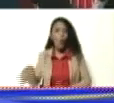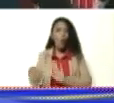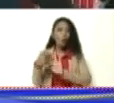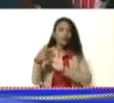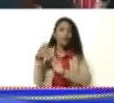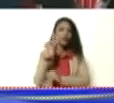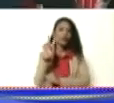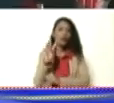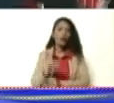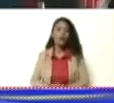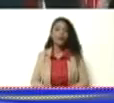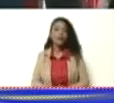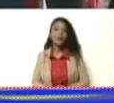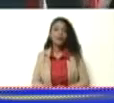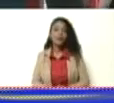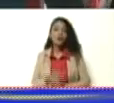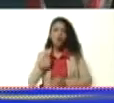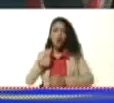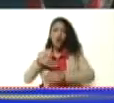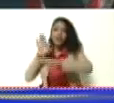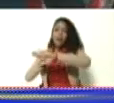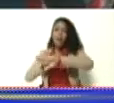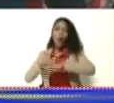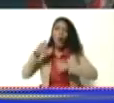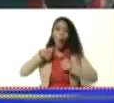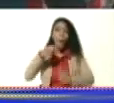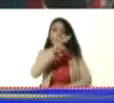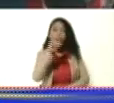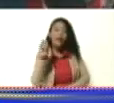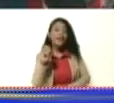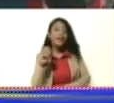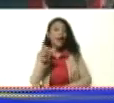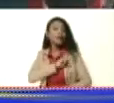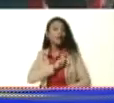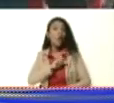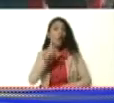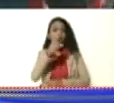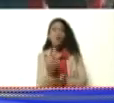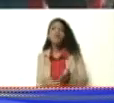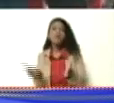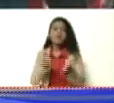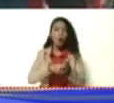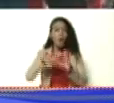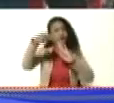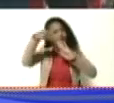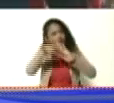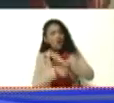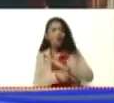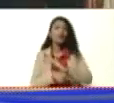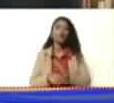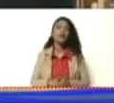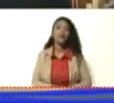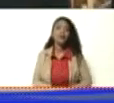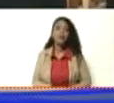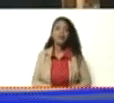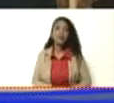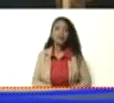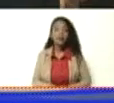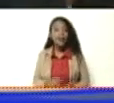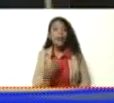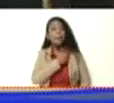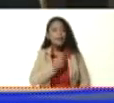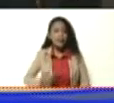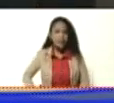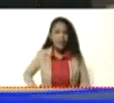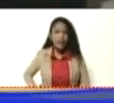Venezuela. Hago un llamado hoy, 20 de enero, a una rectificación profunda y a fondo, y que el